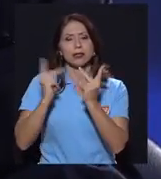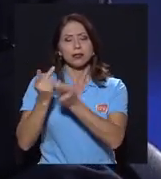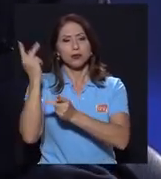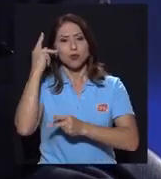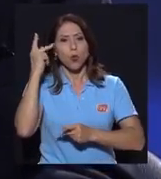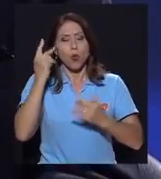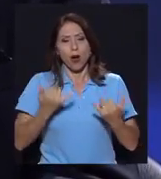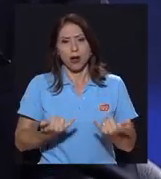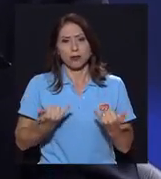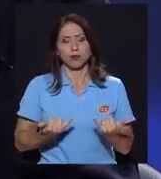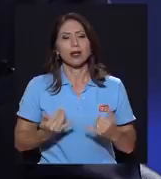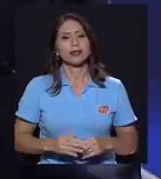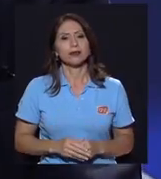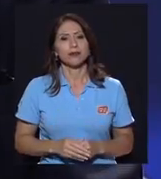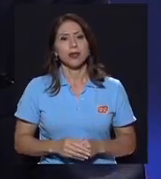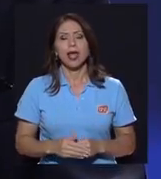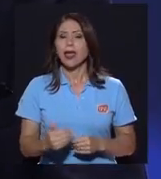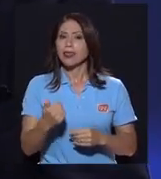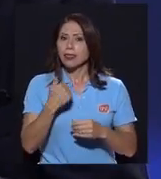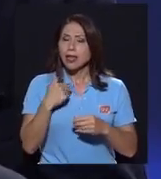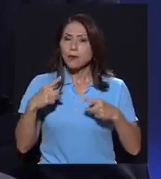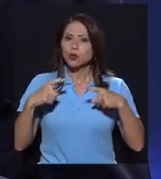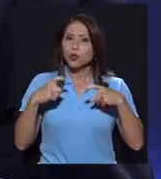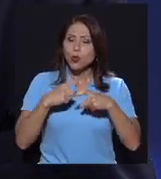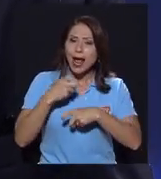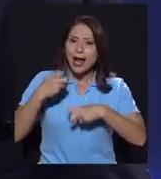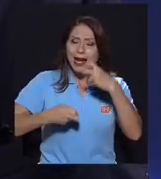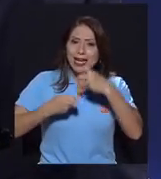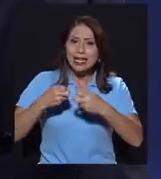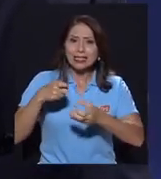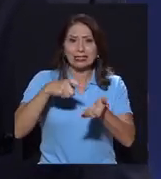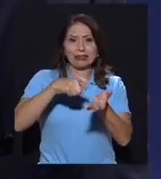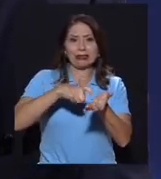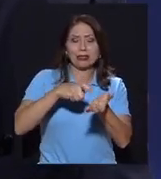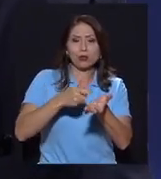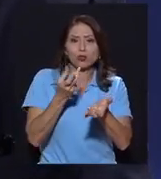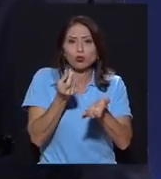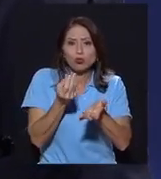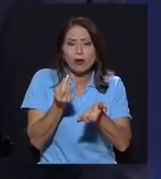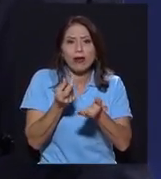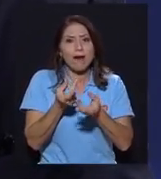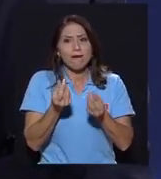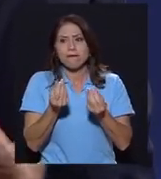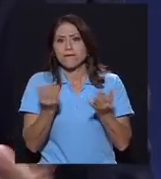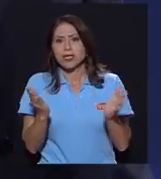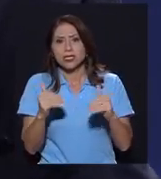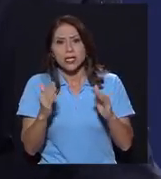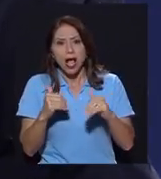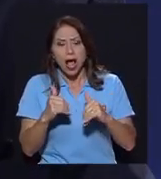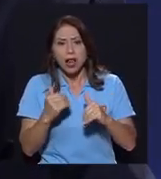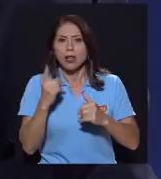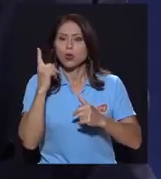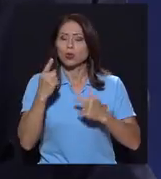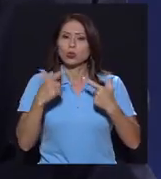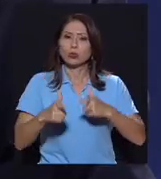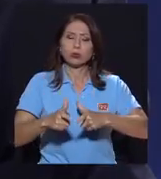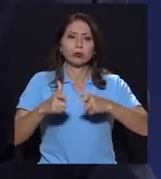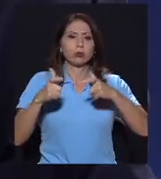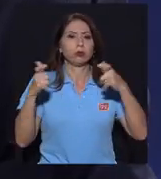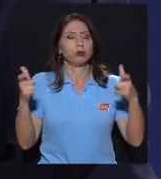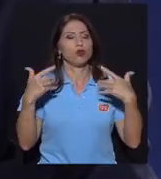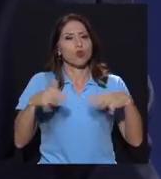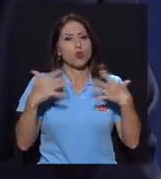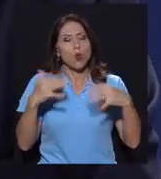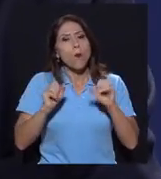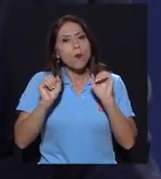y actuales tenemos una crisis fiscal que está llegando una magnitud muy preocupante que podría tener